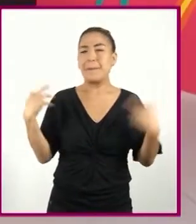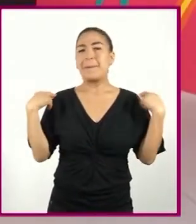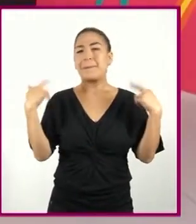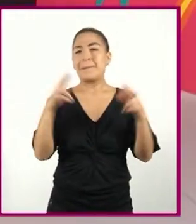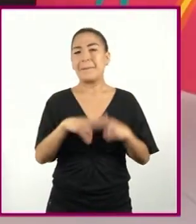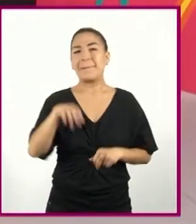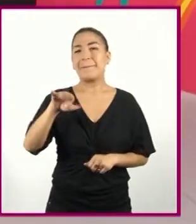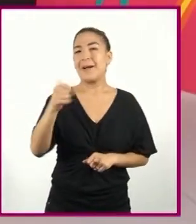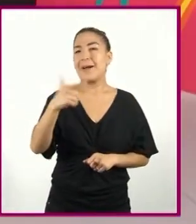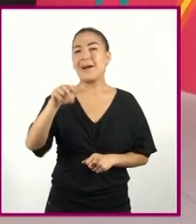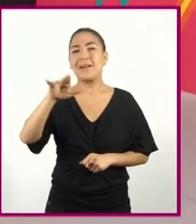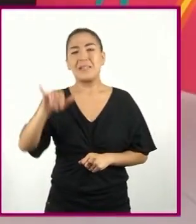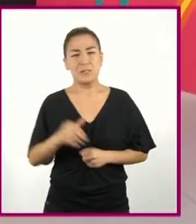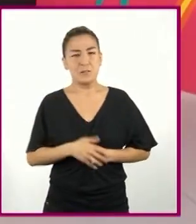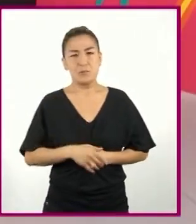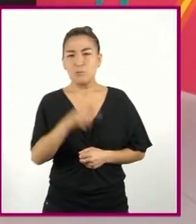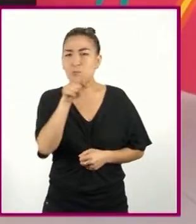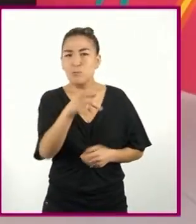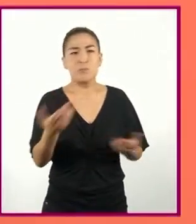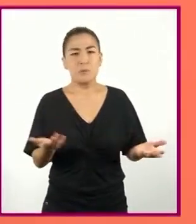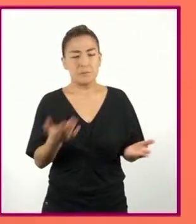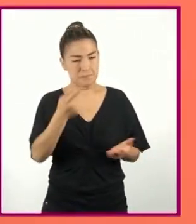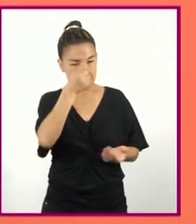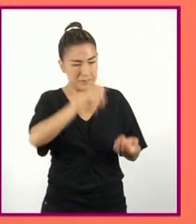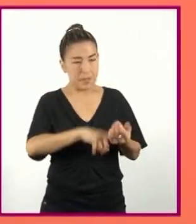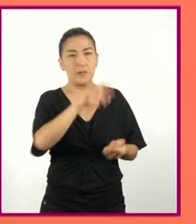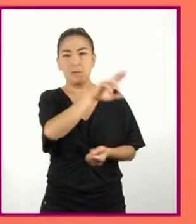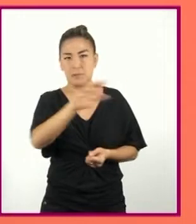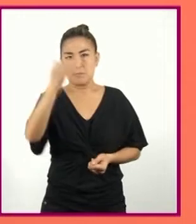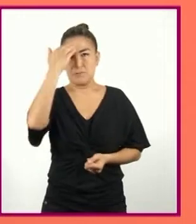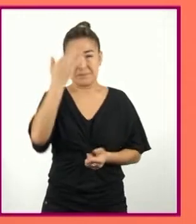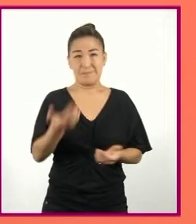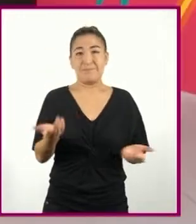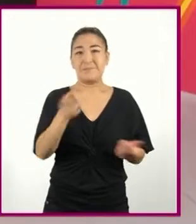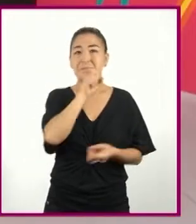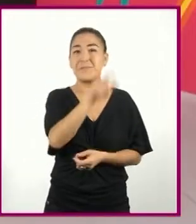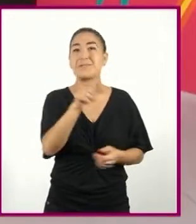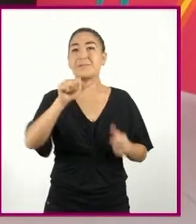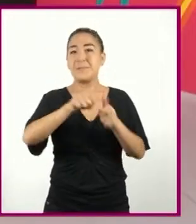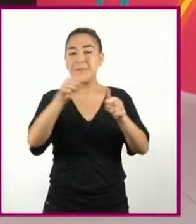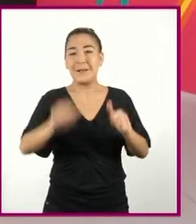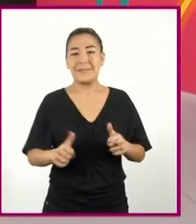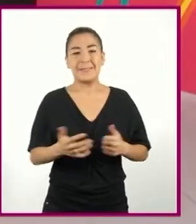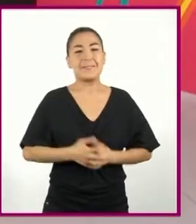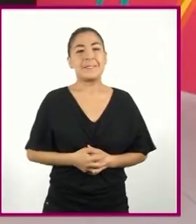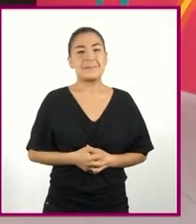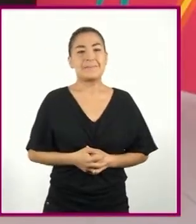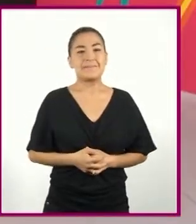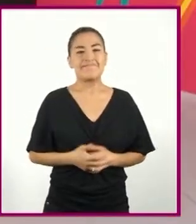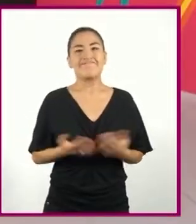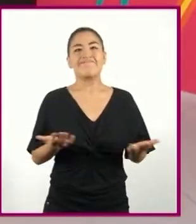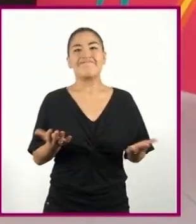Magali, ¿y tú te reconoces entre las artes? ¡Auch!